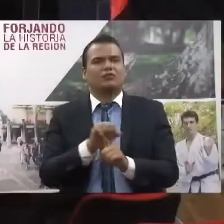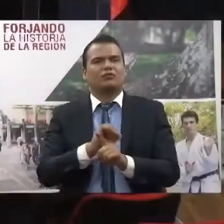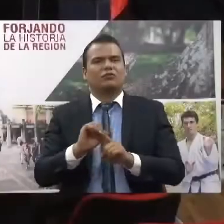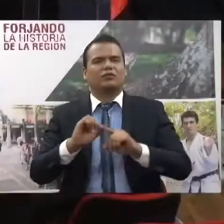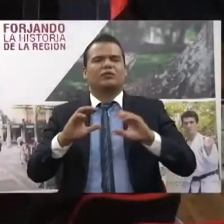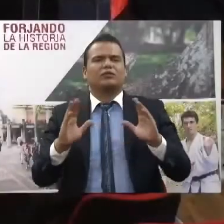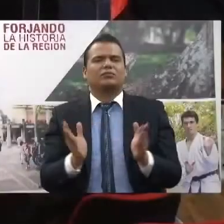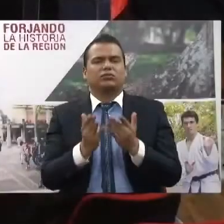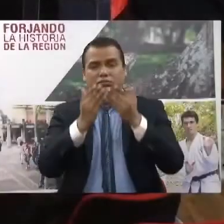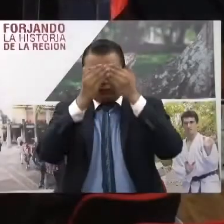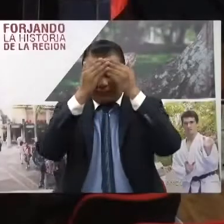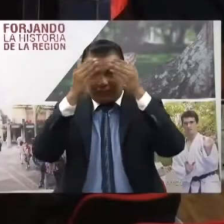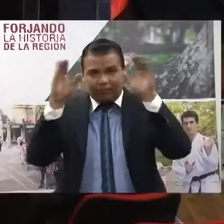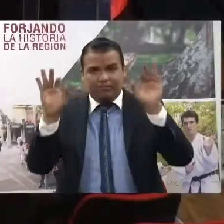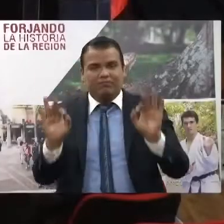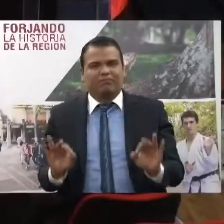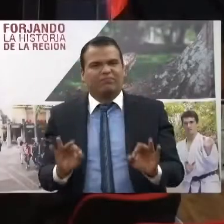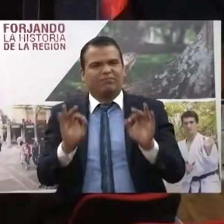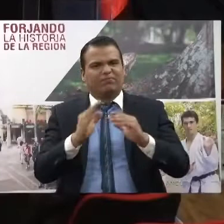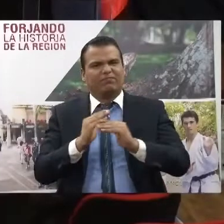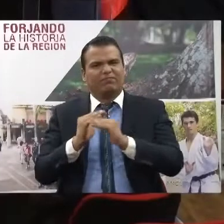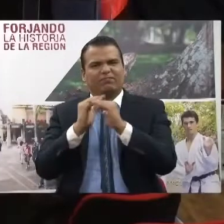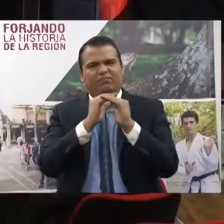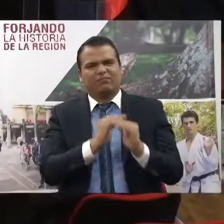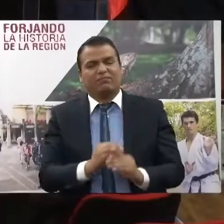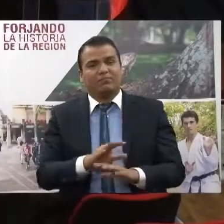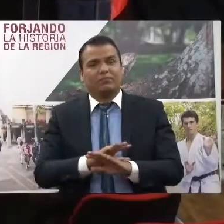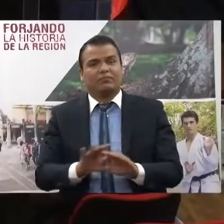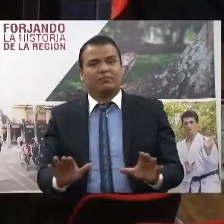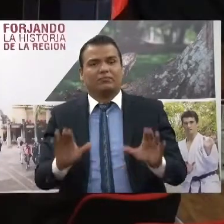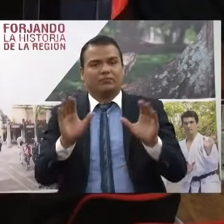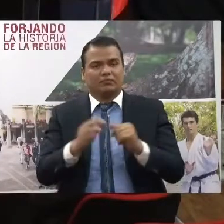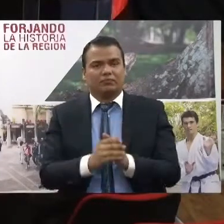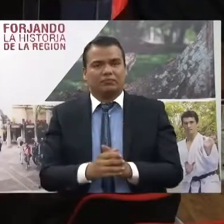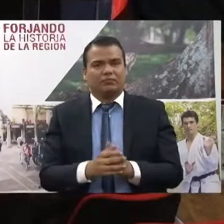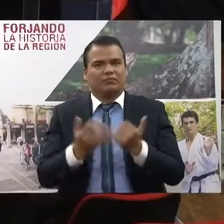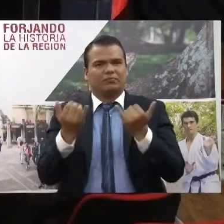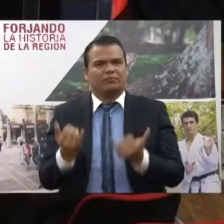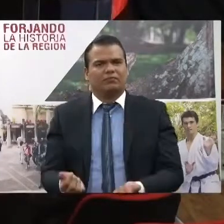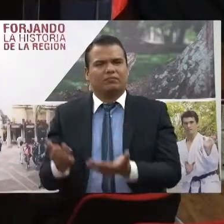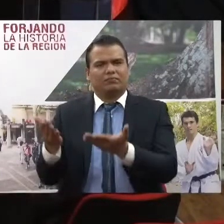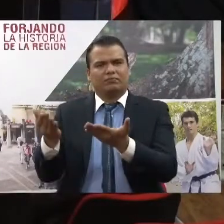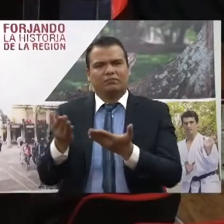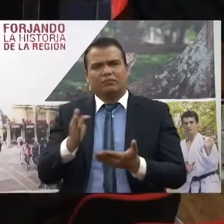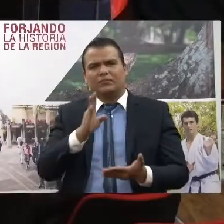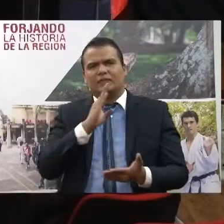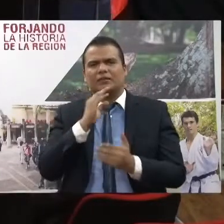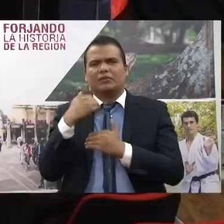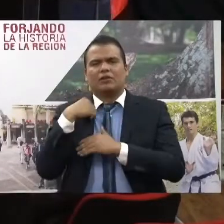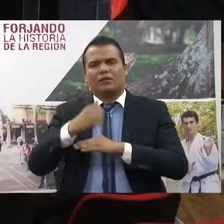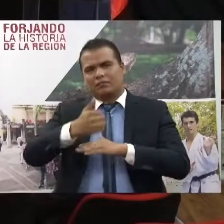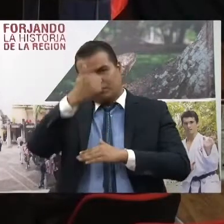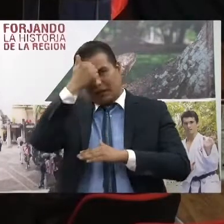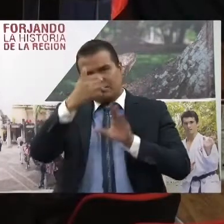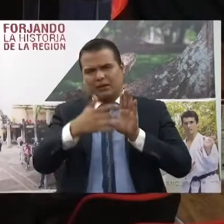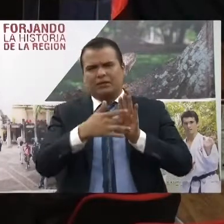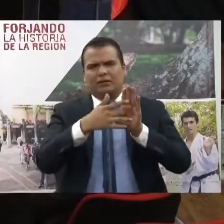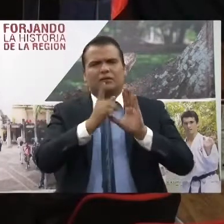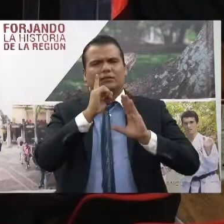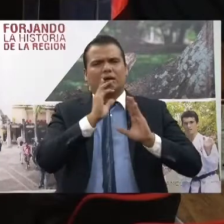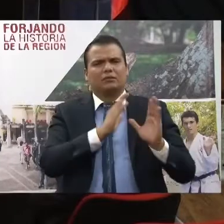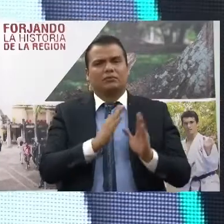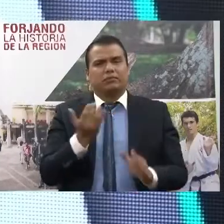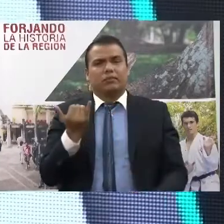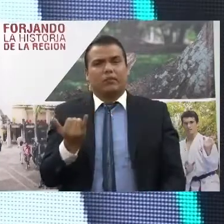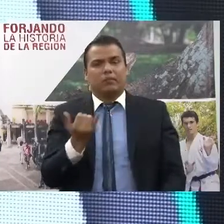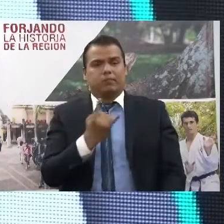justa, democrática y tolerante. Preside esta ceremonia de grados el señor rector de la Universidad